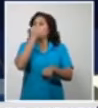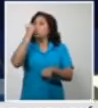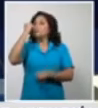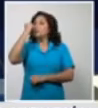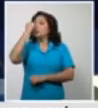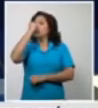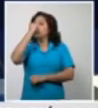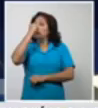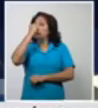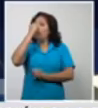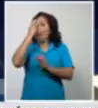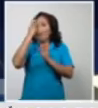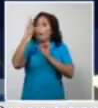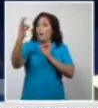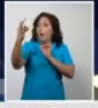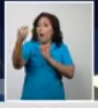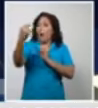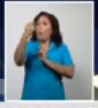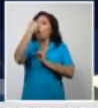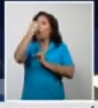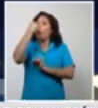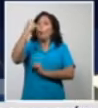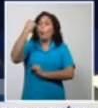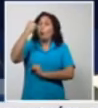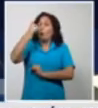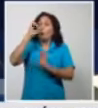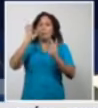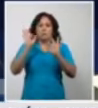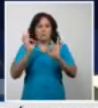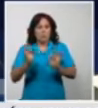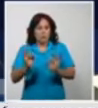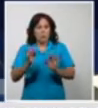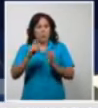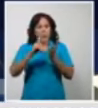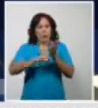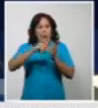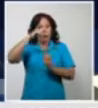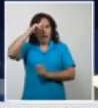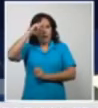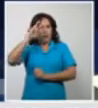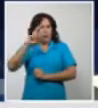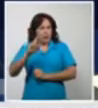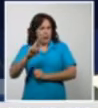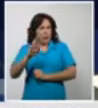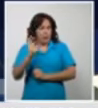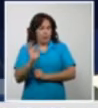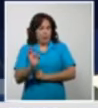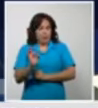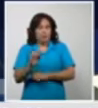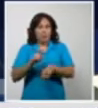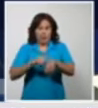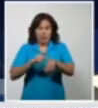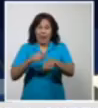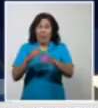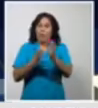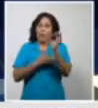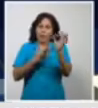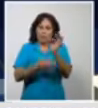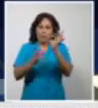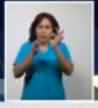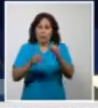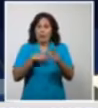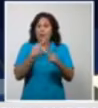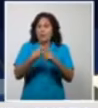toma para hacer el PCR en tiempo real, que es una prueba de